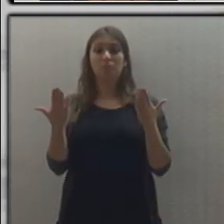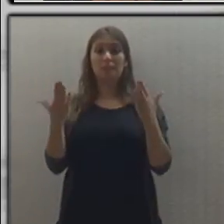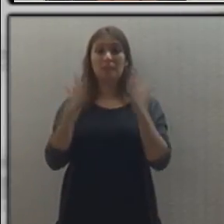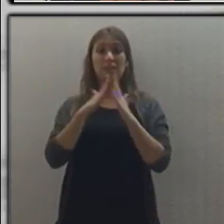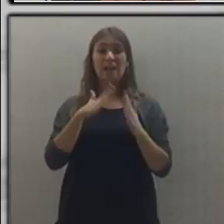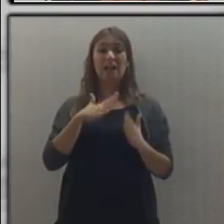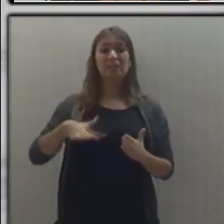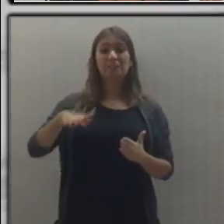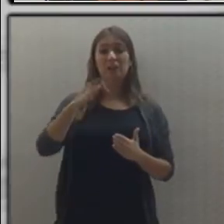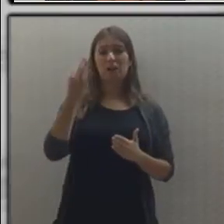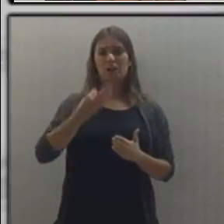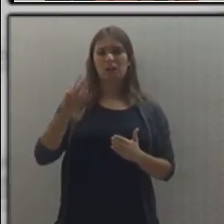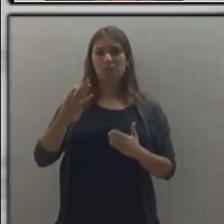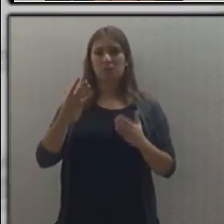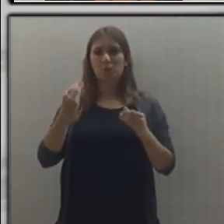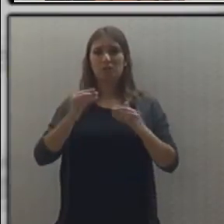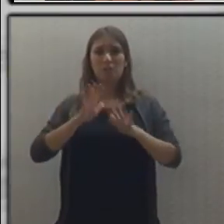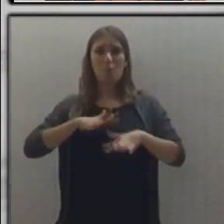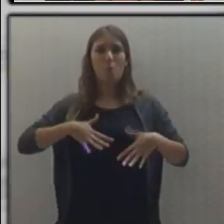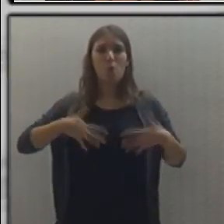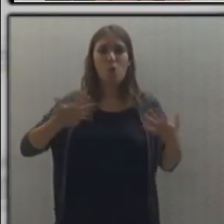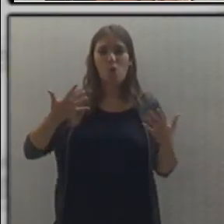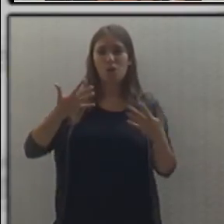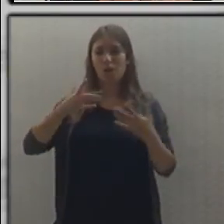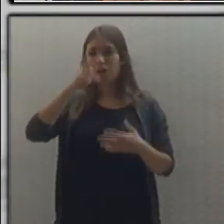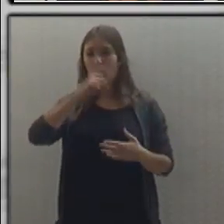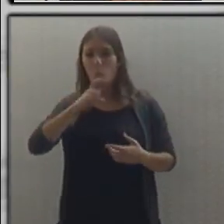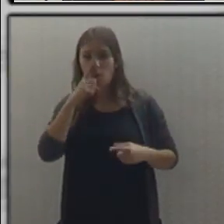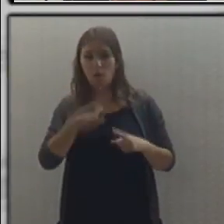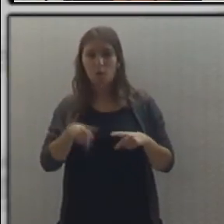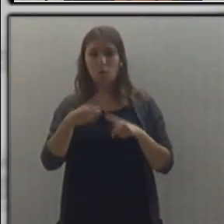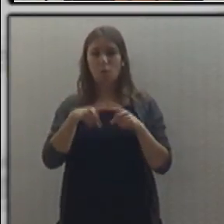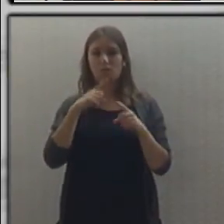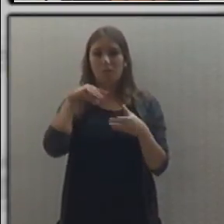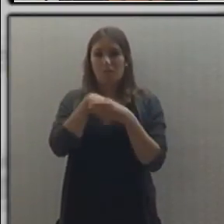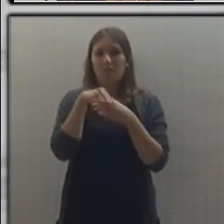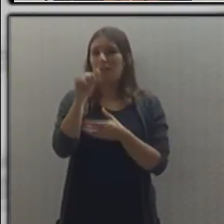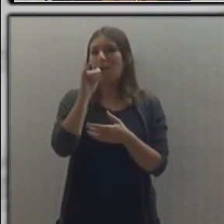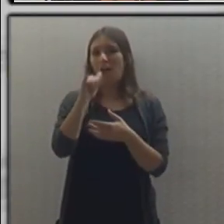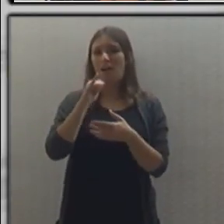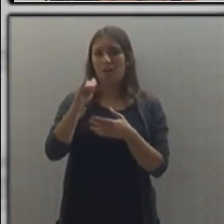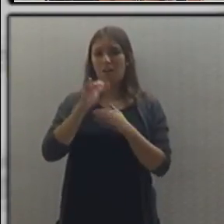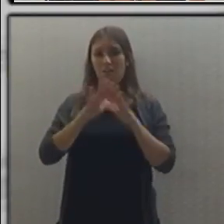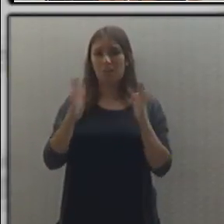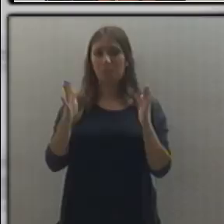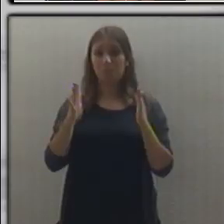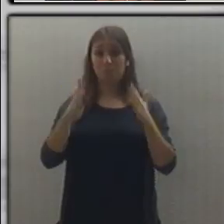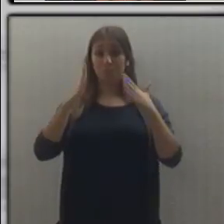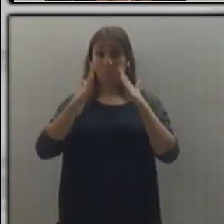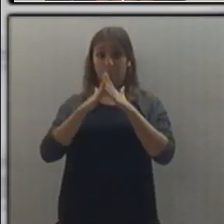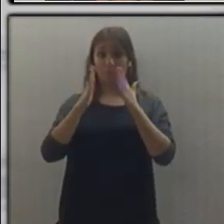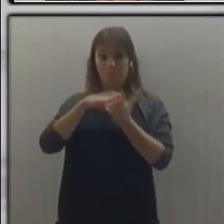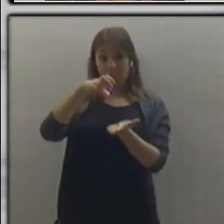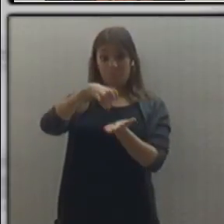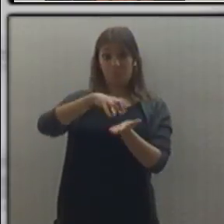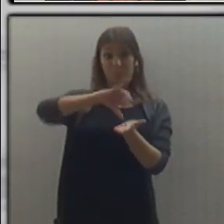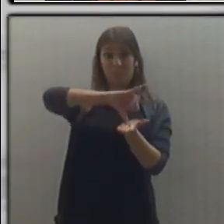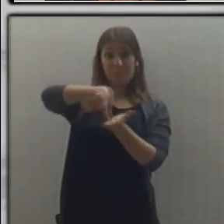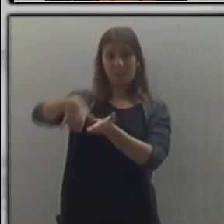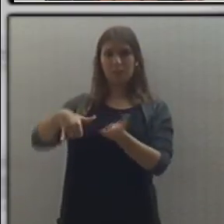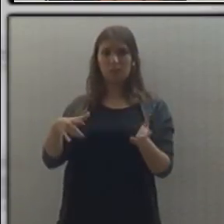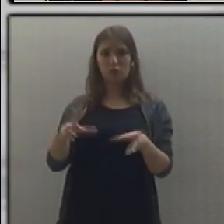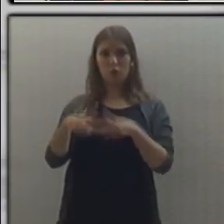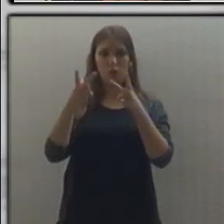donde se almacenan un montón de emociones, de recuerdos, y ya más allá de la vivienda, pues hay toda la red esa social